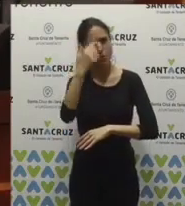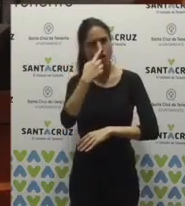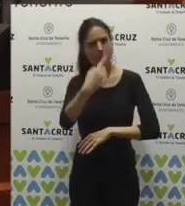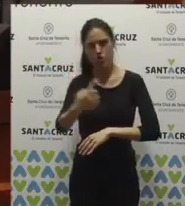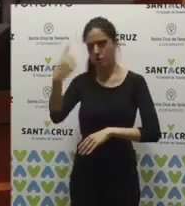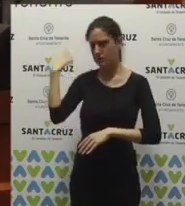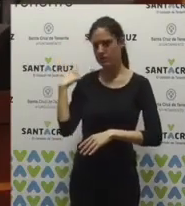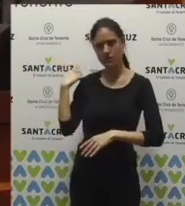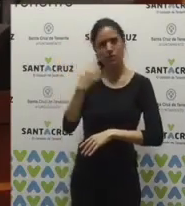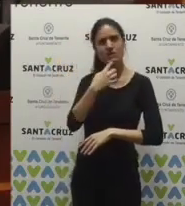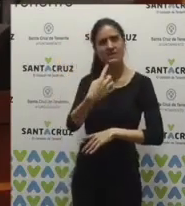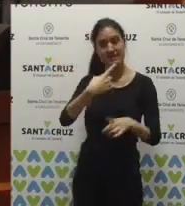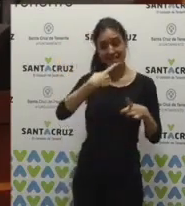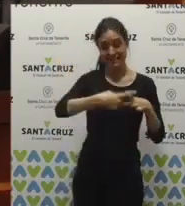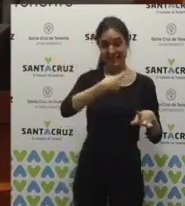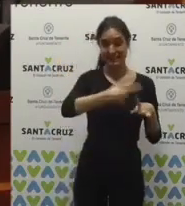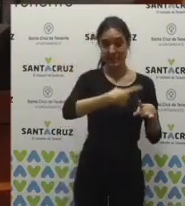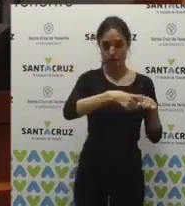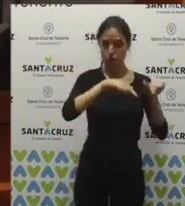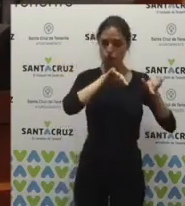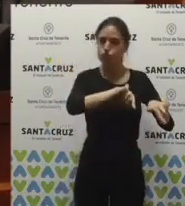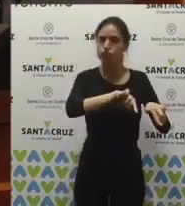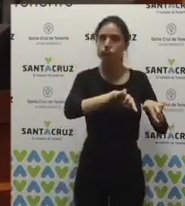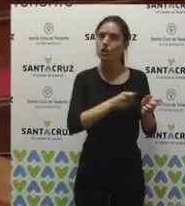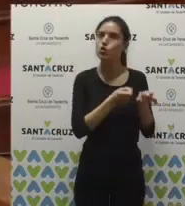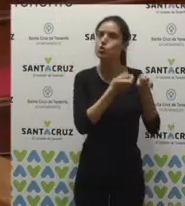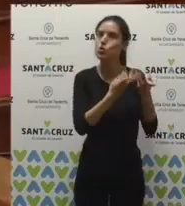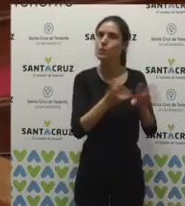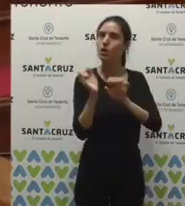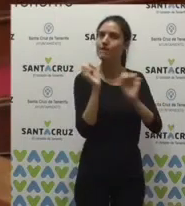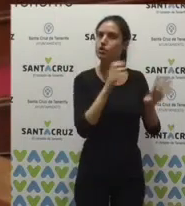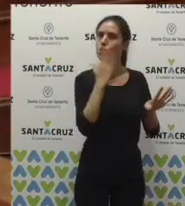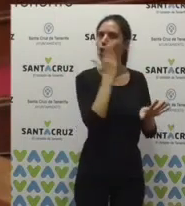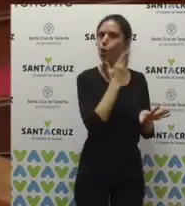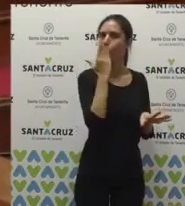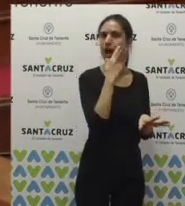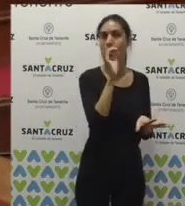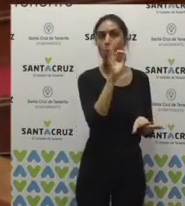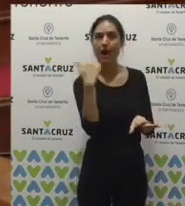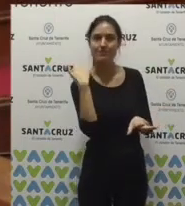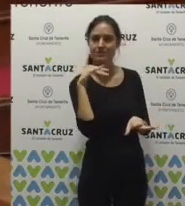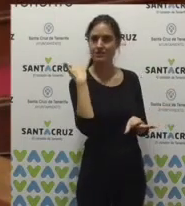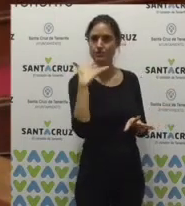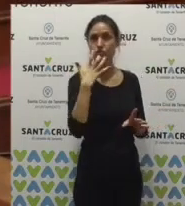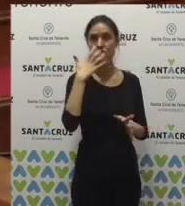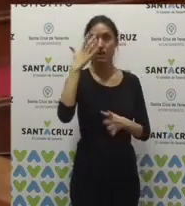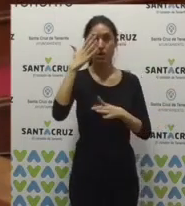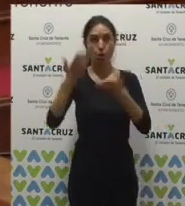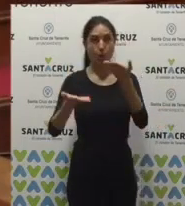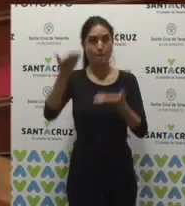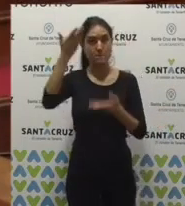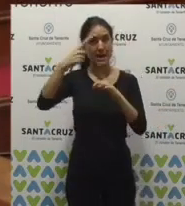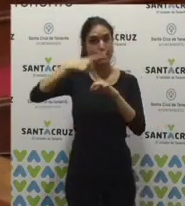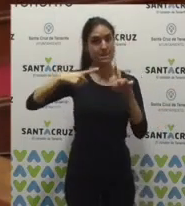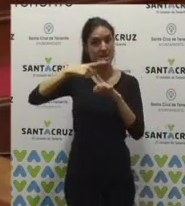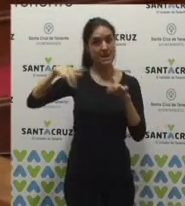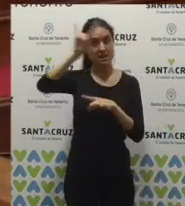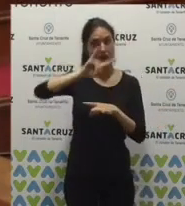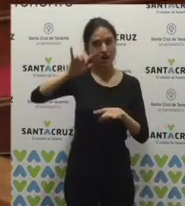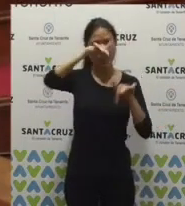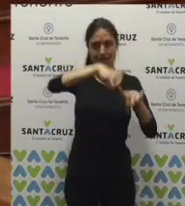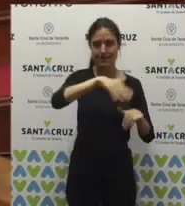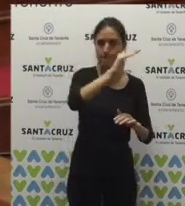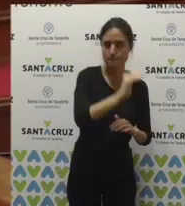santa cruz con una tasa de abandono escolar de absentismo muy por debajo de la media de canarias y muy por debajo de la media de